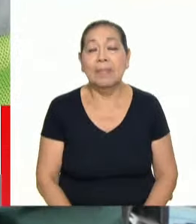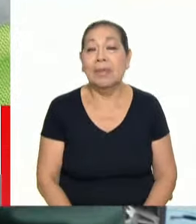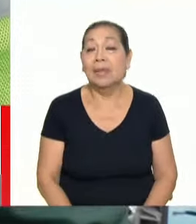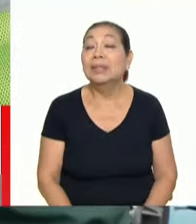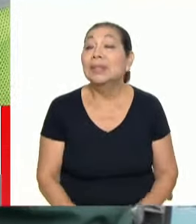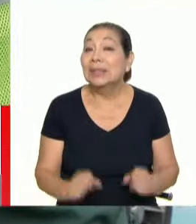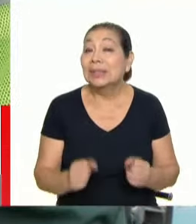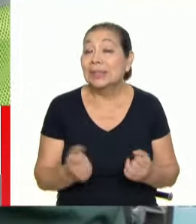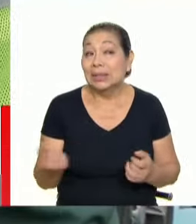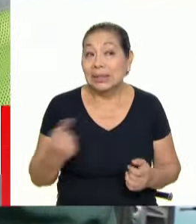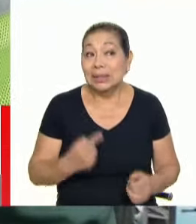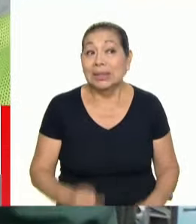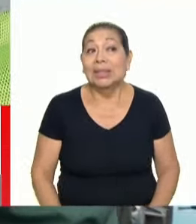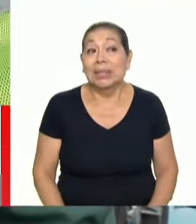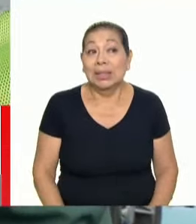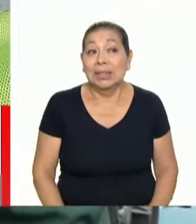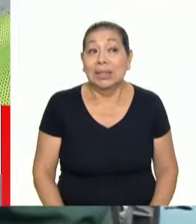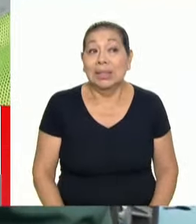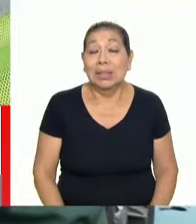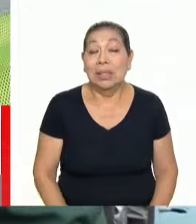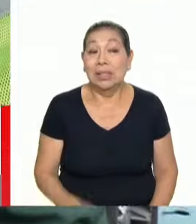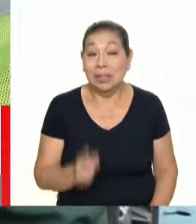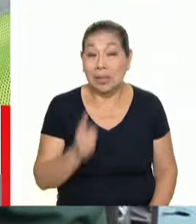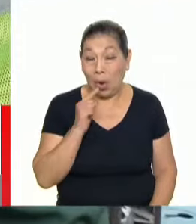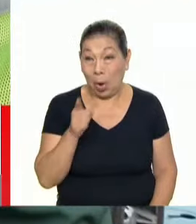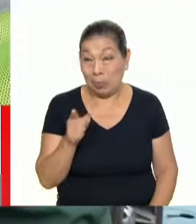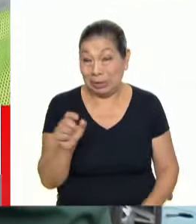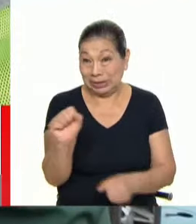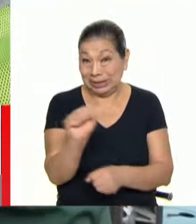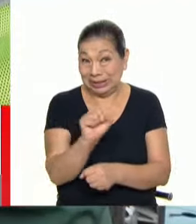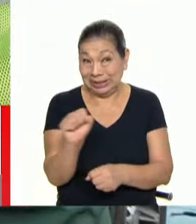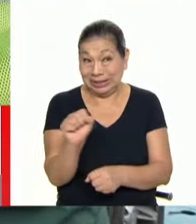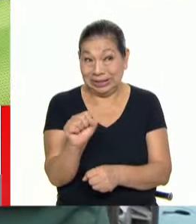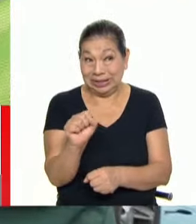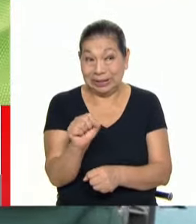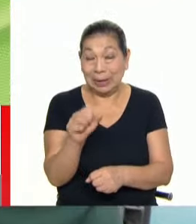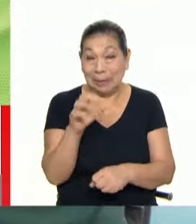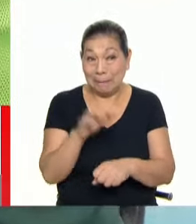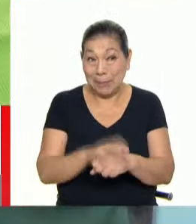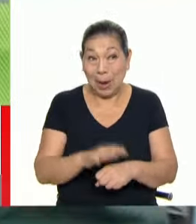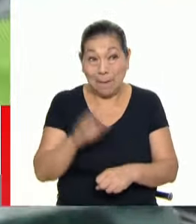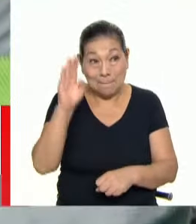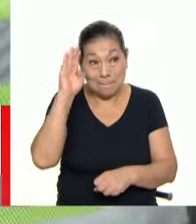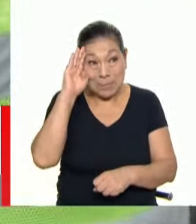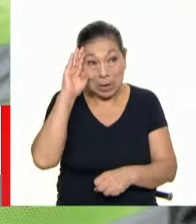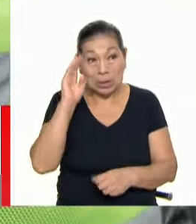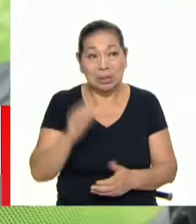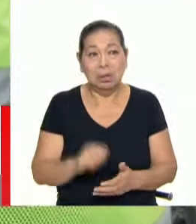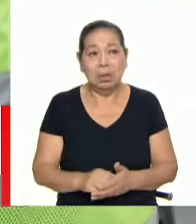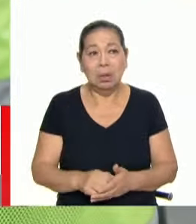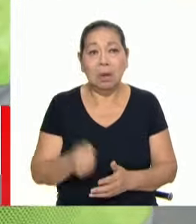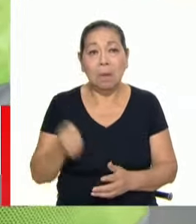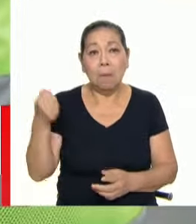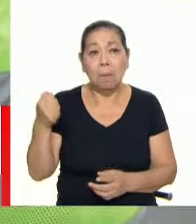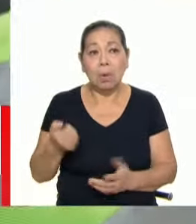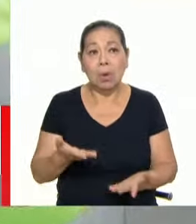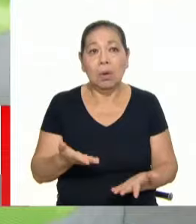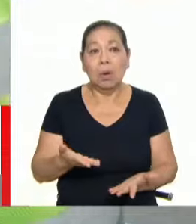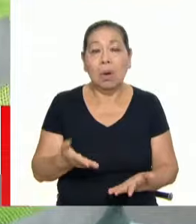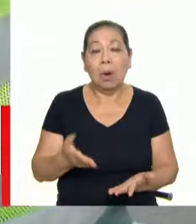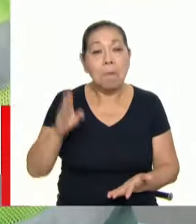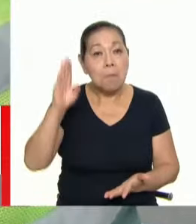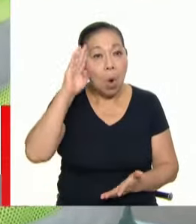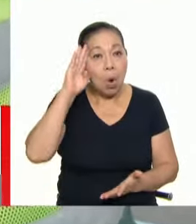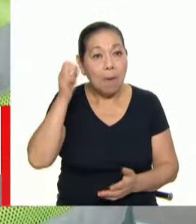Buenos días, Romy. Nos acaban de señalar que este chofer, que en este momento está siendo intervenido por la policía, ha agredido a un efectivo